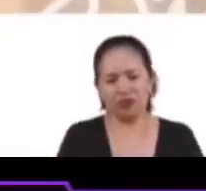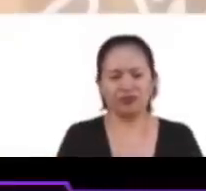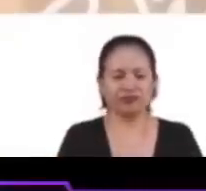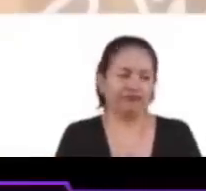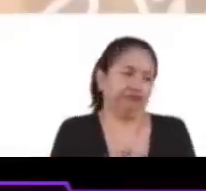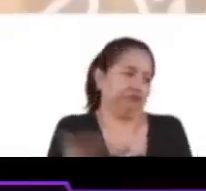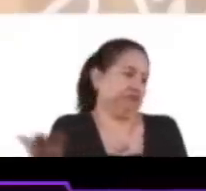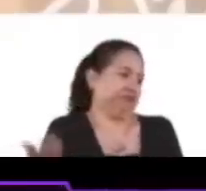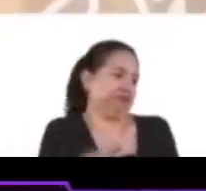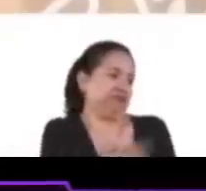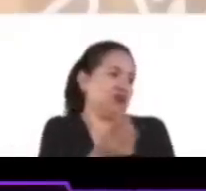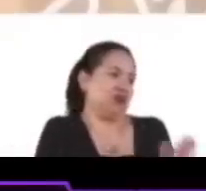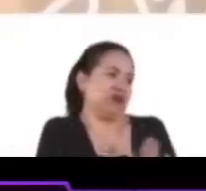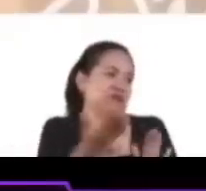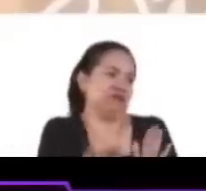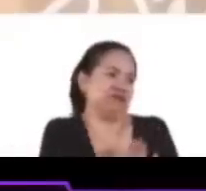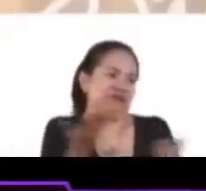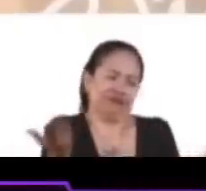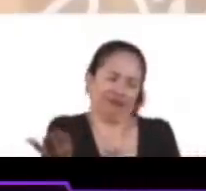estructurista también,